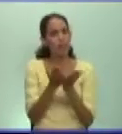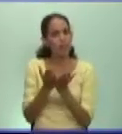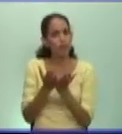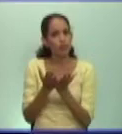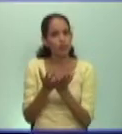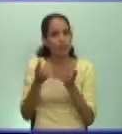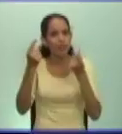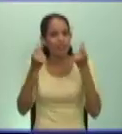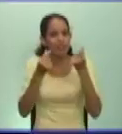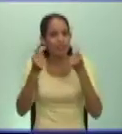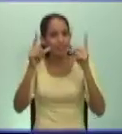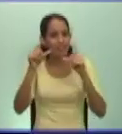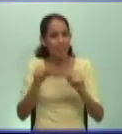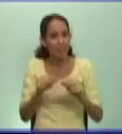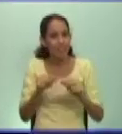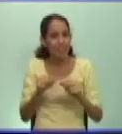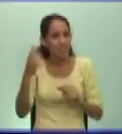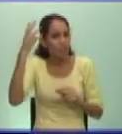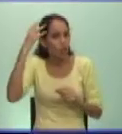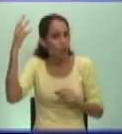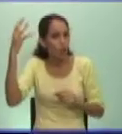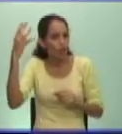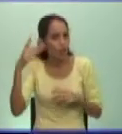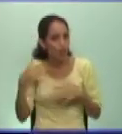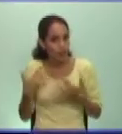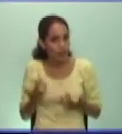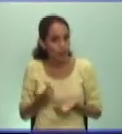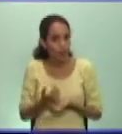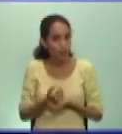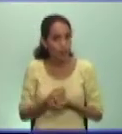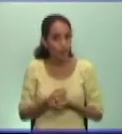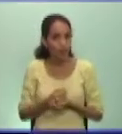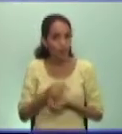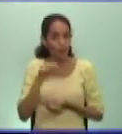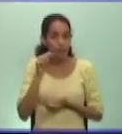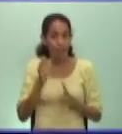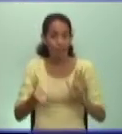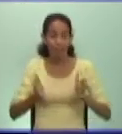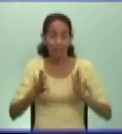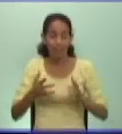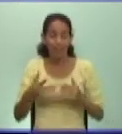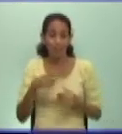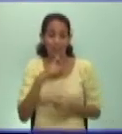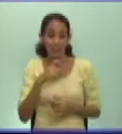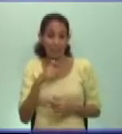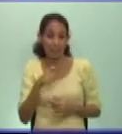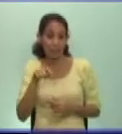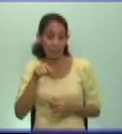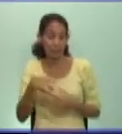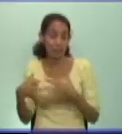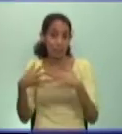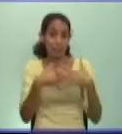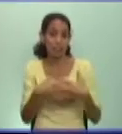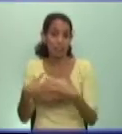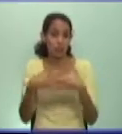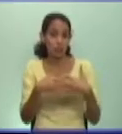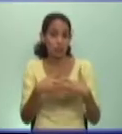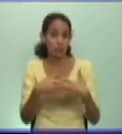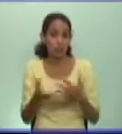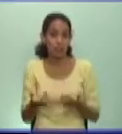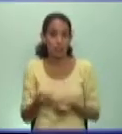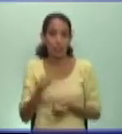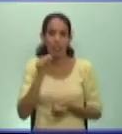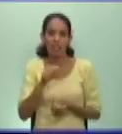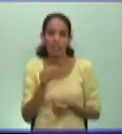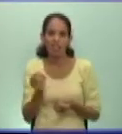que estamos hablando de una década bastante complicada para los Estados Unidos. Es la etapa del síndrome de Vietnam y todo esto va a